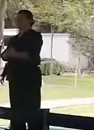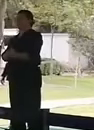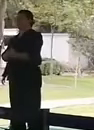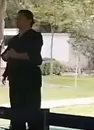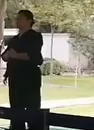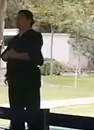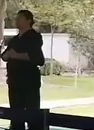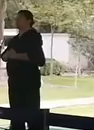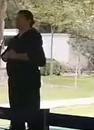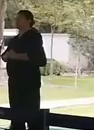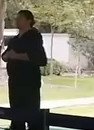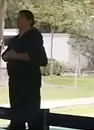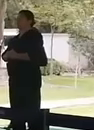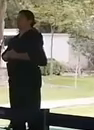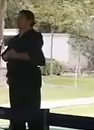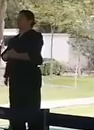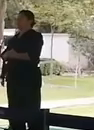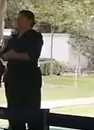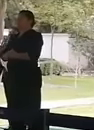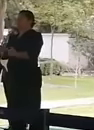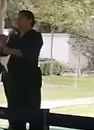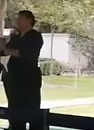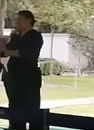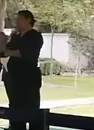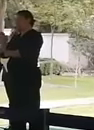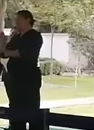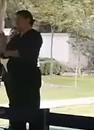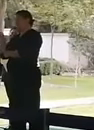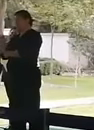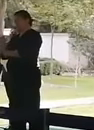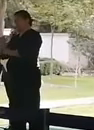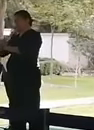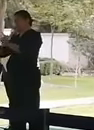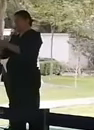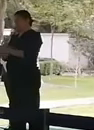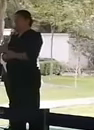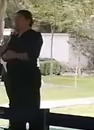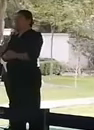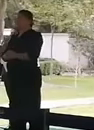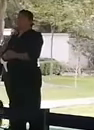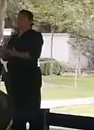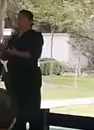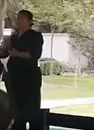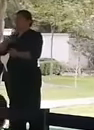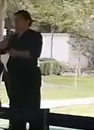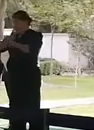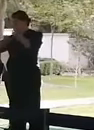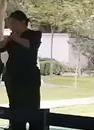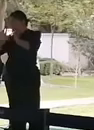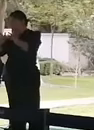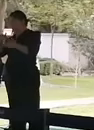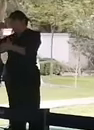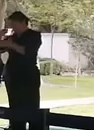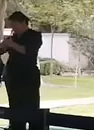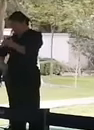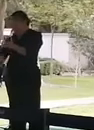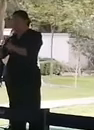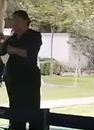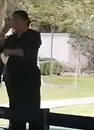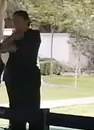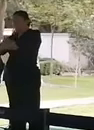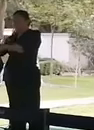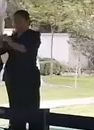Por aquí, embajador, un poco de Jesús Matlacuachi, bien por Tlax, por acá. Preguntarle, ya nos vertía comentarios de esta economía de profundo calado para las familias